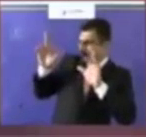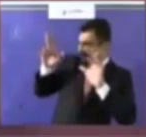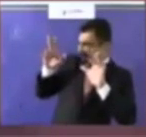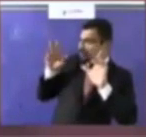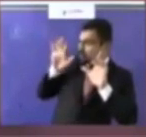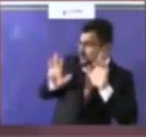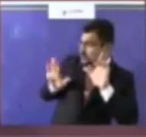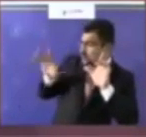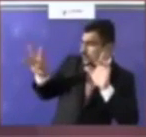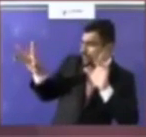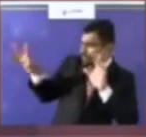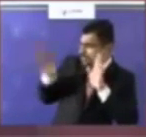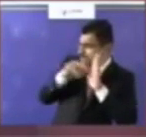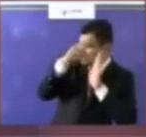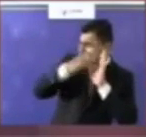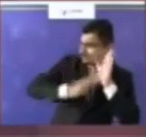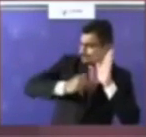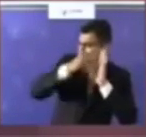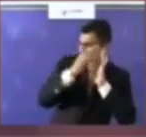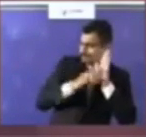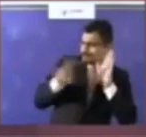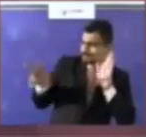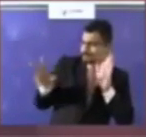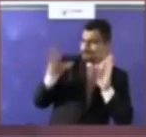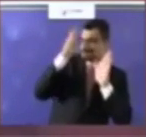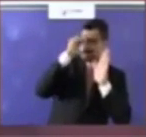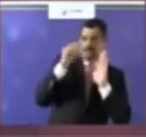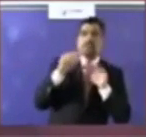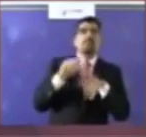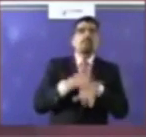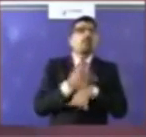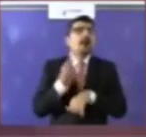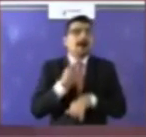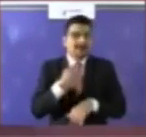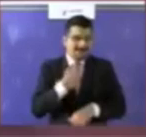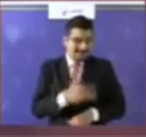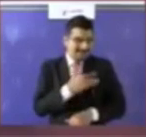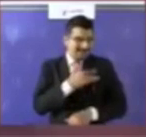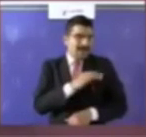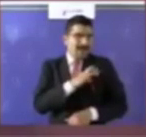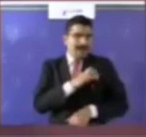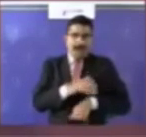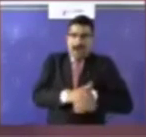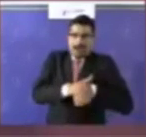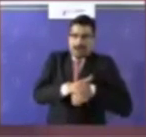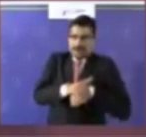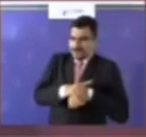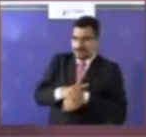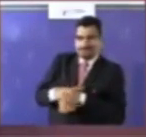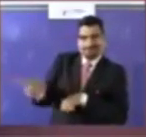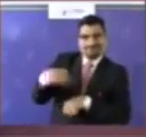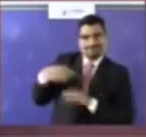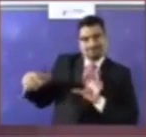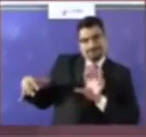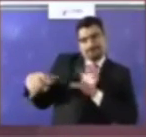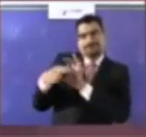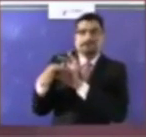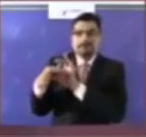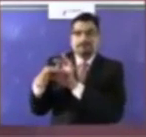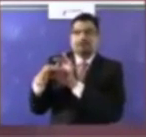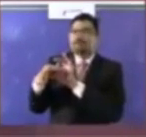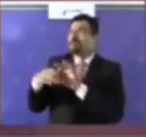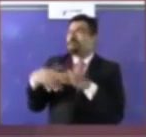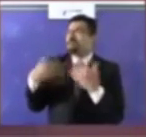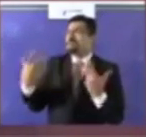más en un sentido de afectos y amistades, porque nos unen